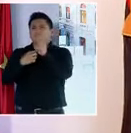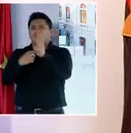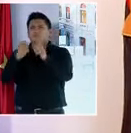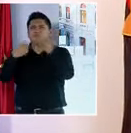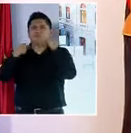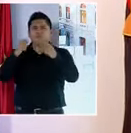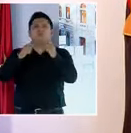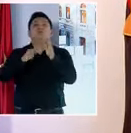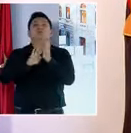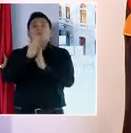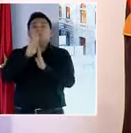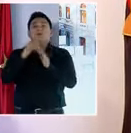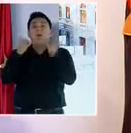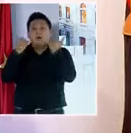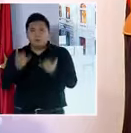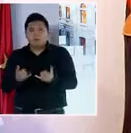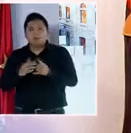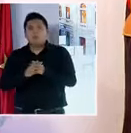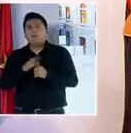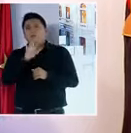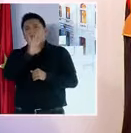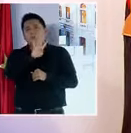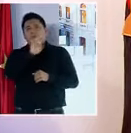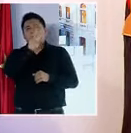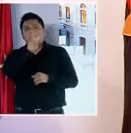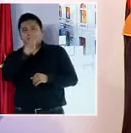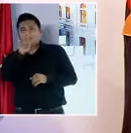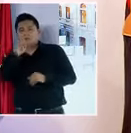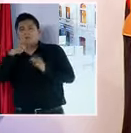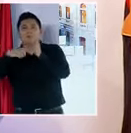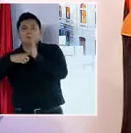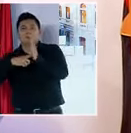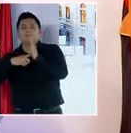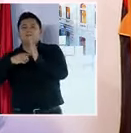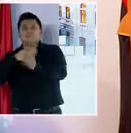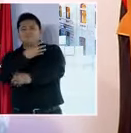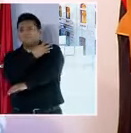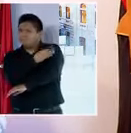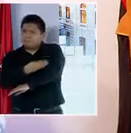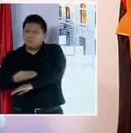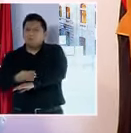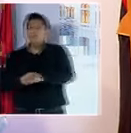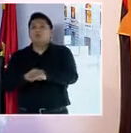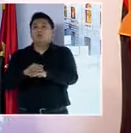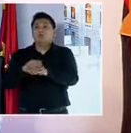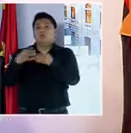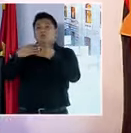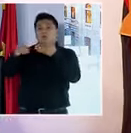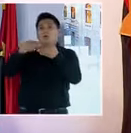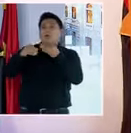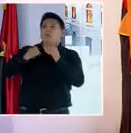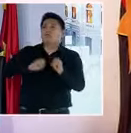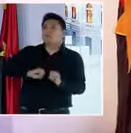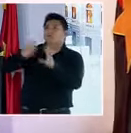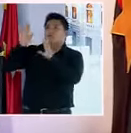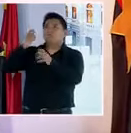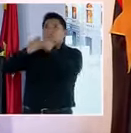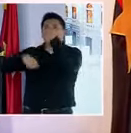Representamos más de 486 mil millones de dólares en exportaciones,